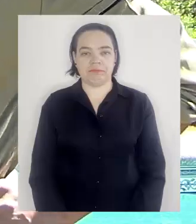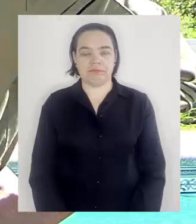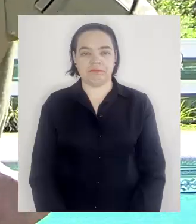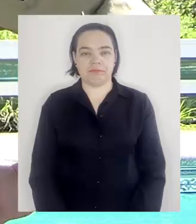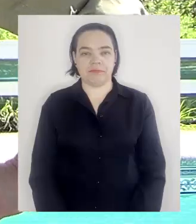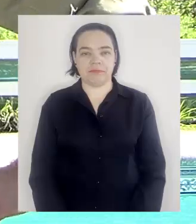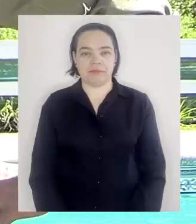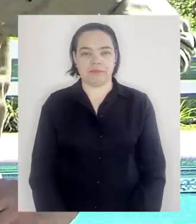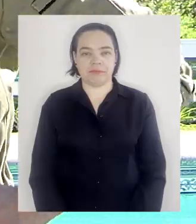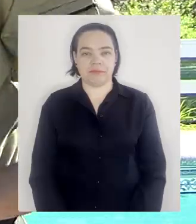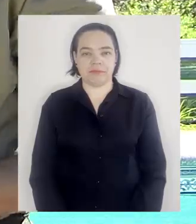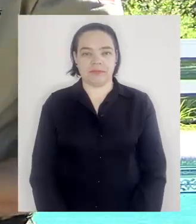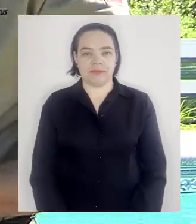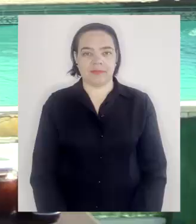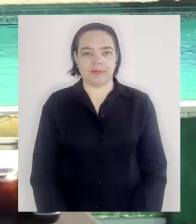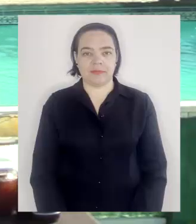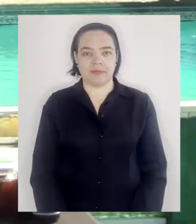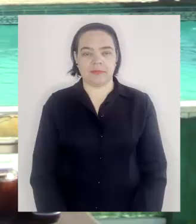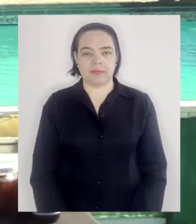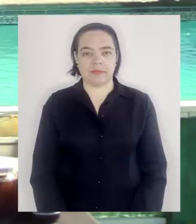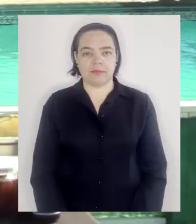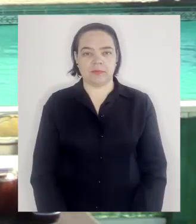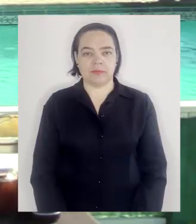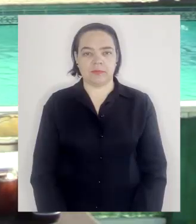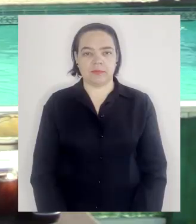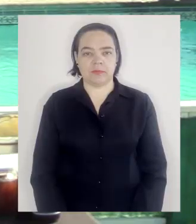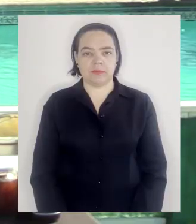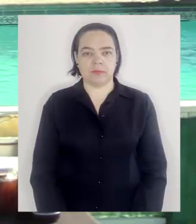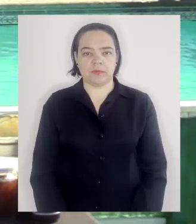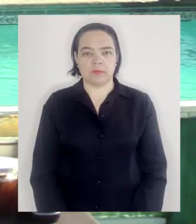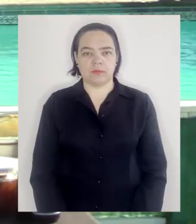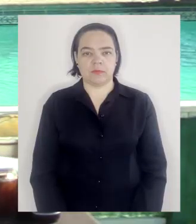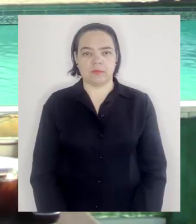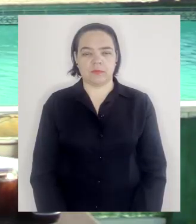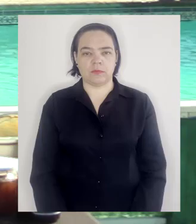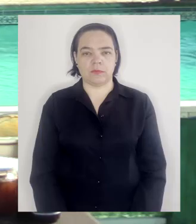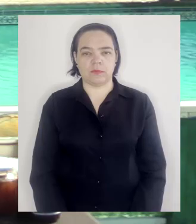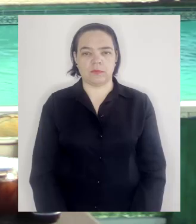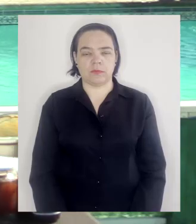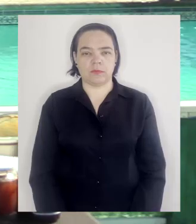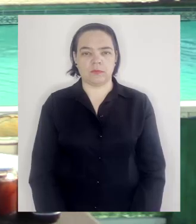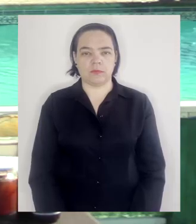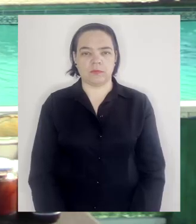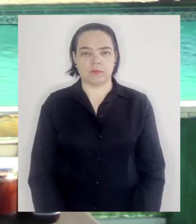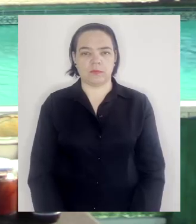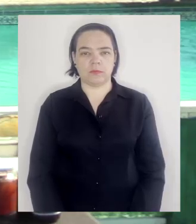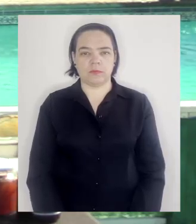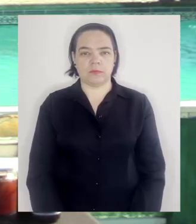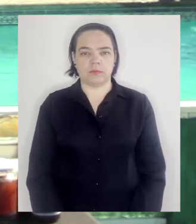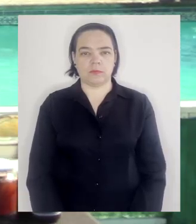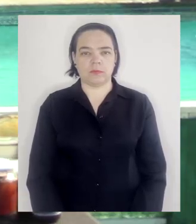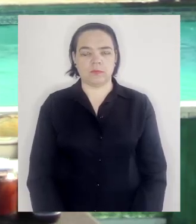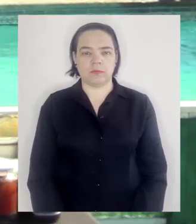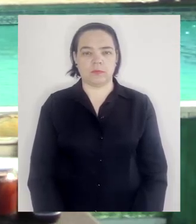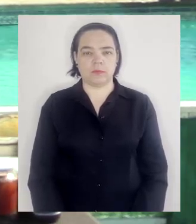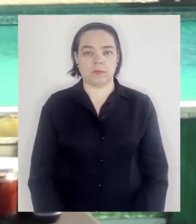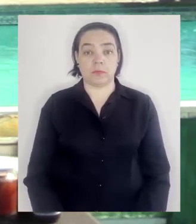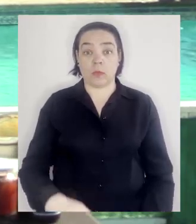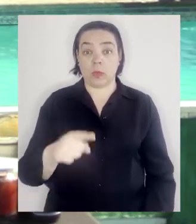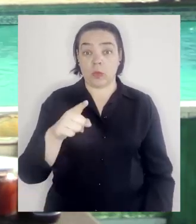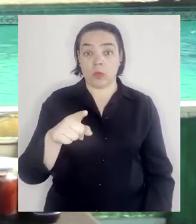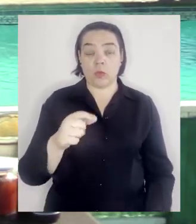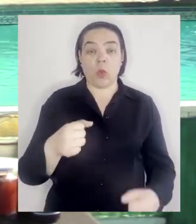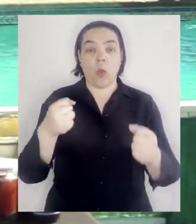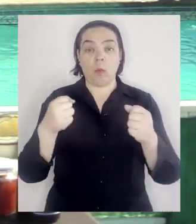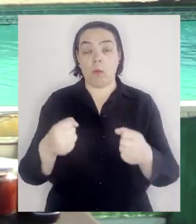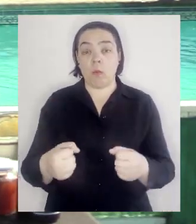tú, cuando has hecho, ¿qué más le gustan? Por ejemplo, se puede presentar como el panqueque